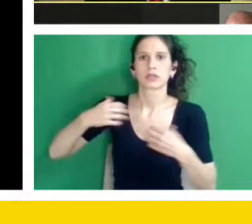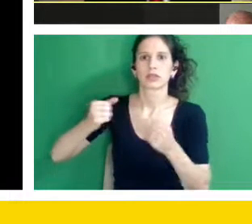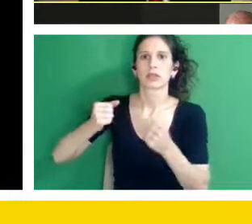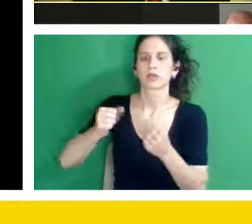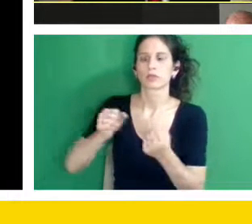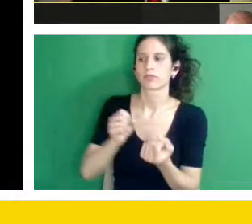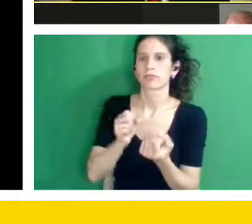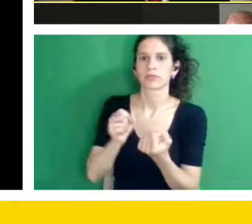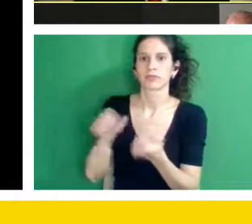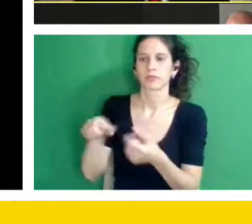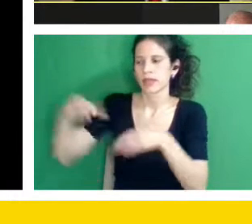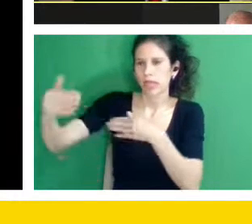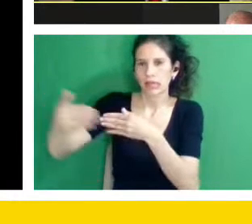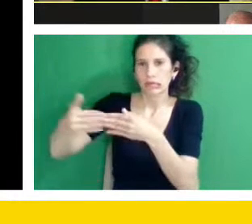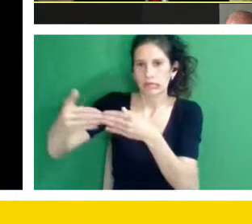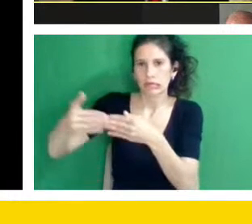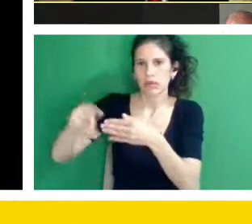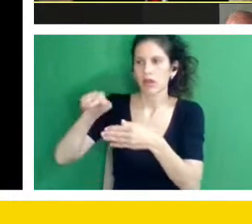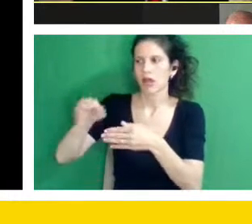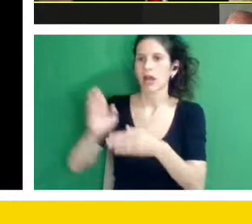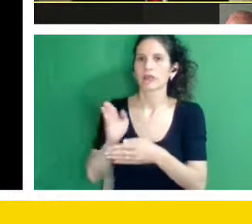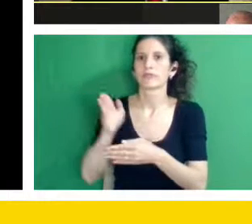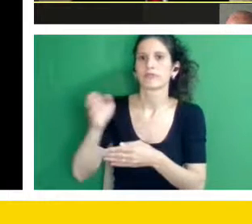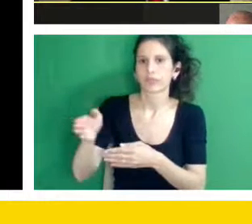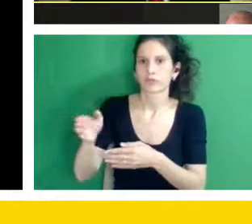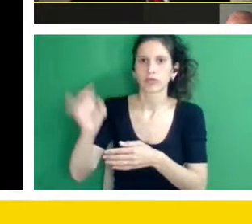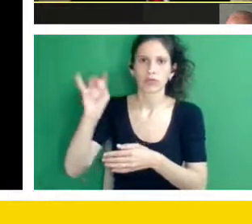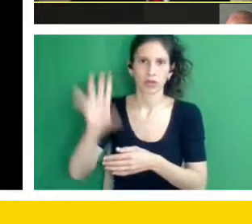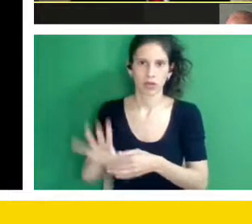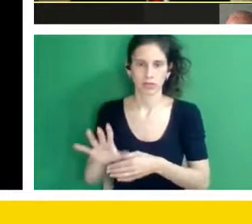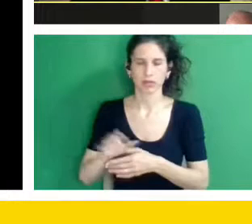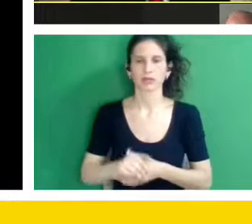en caso de una emergencia, donde sí puede usar cualquier